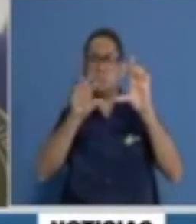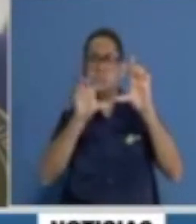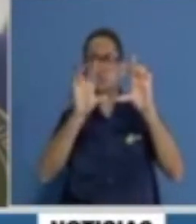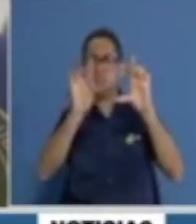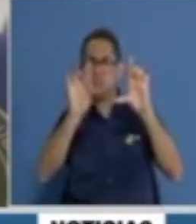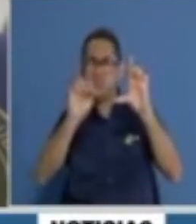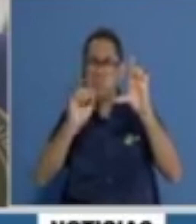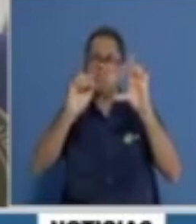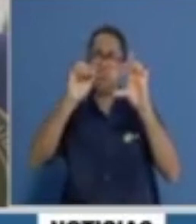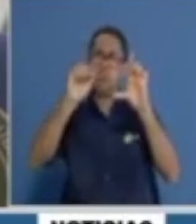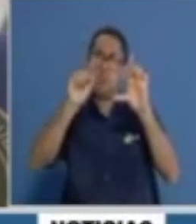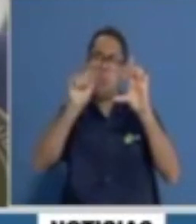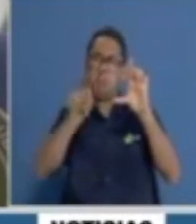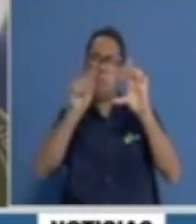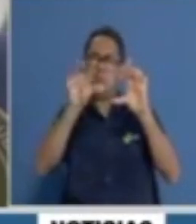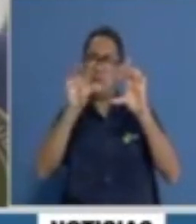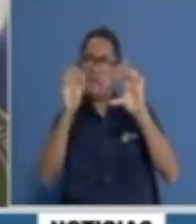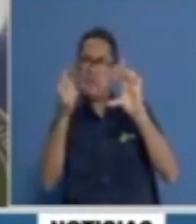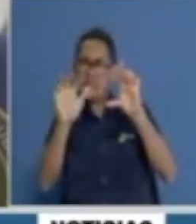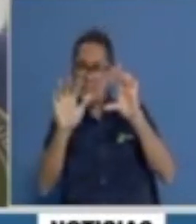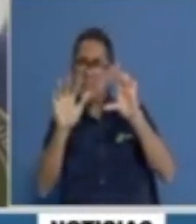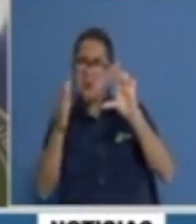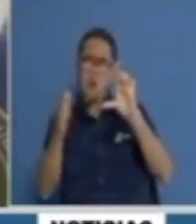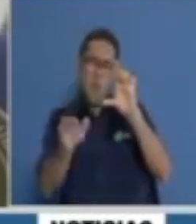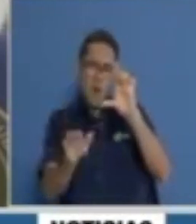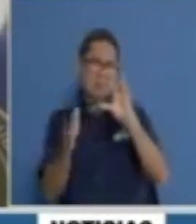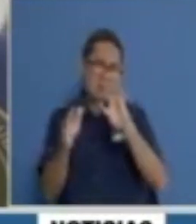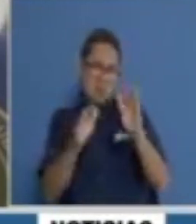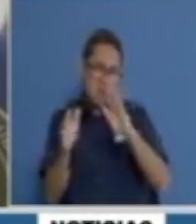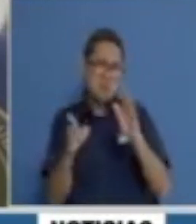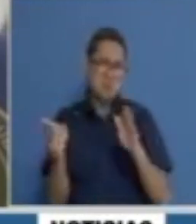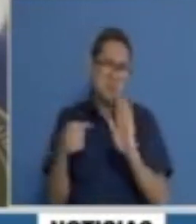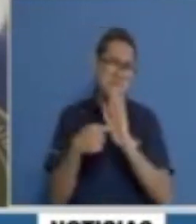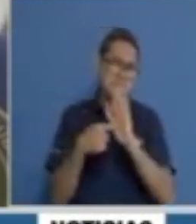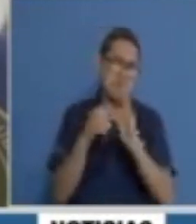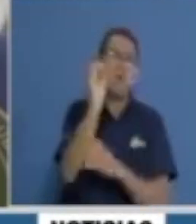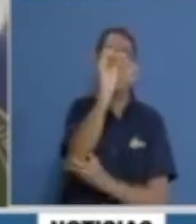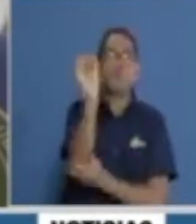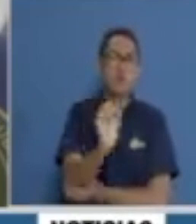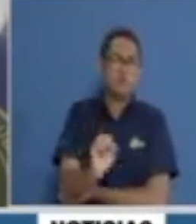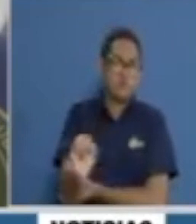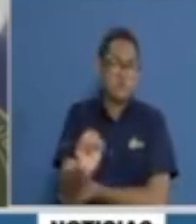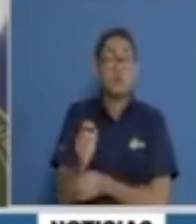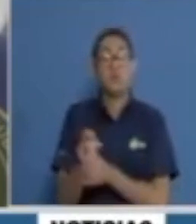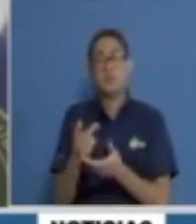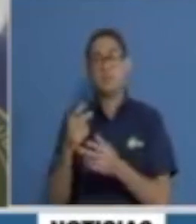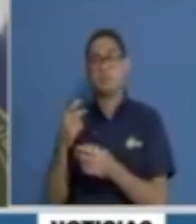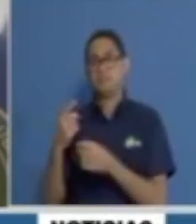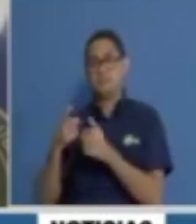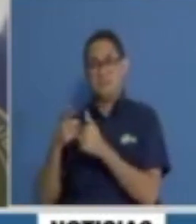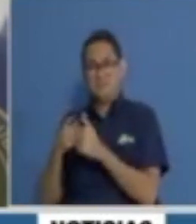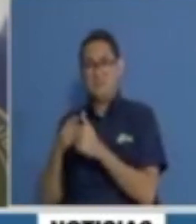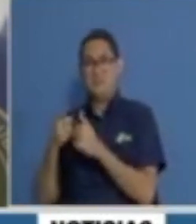y 1.15. Entonces, este es el segundo indicador. Recordemos tiempo de duplicación y ahora